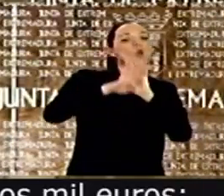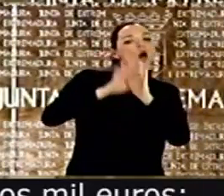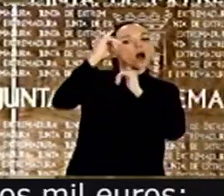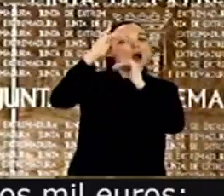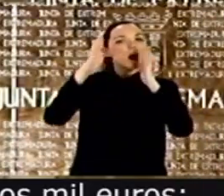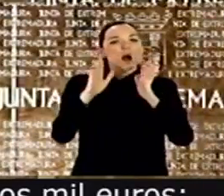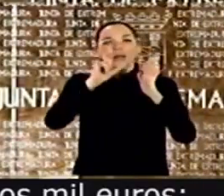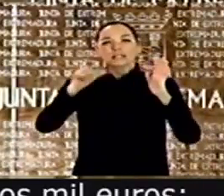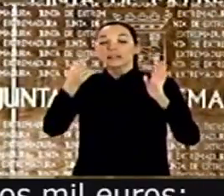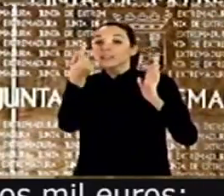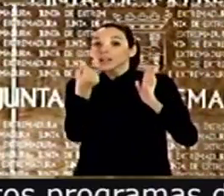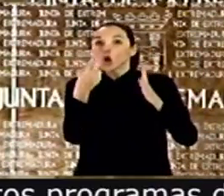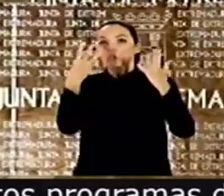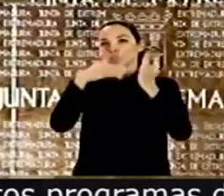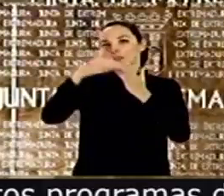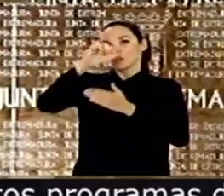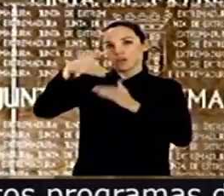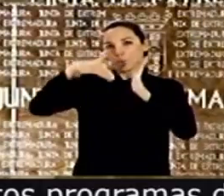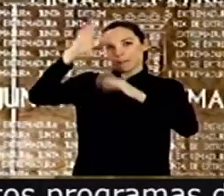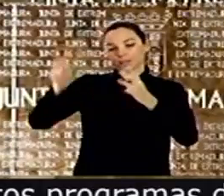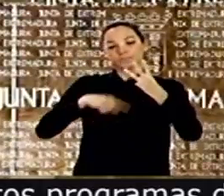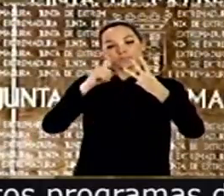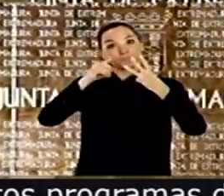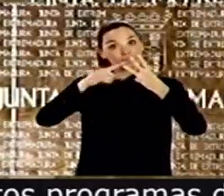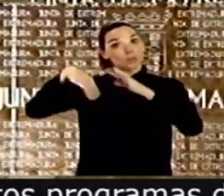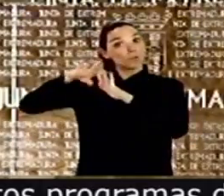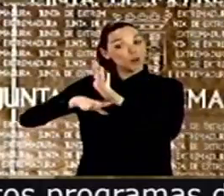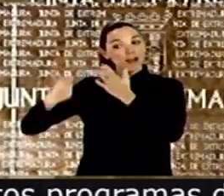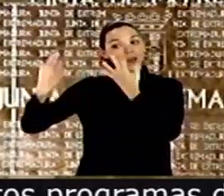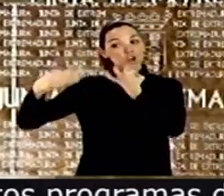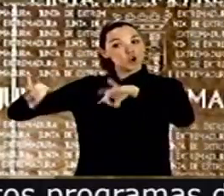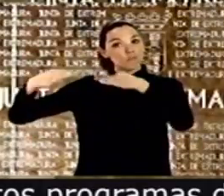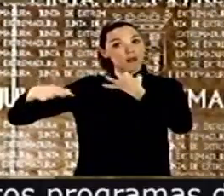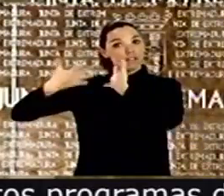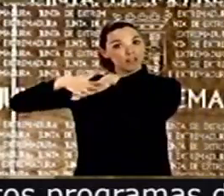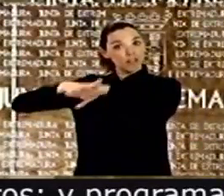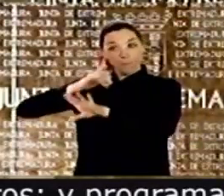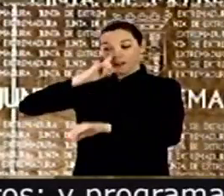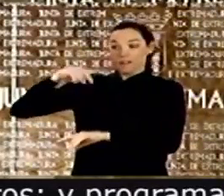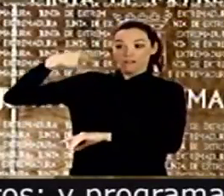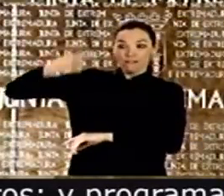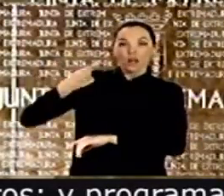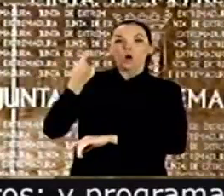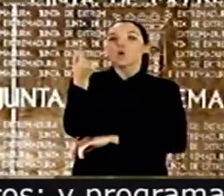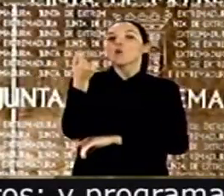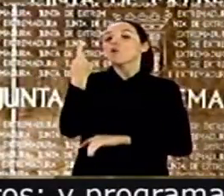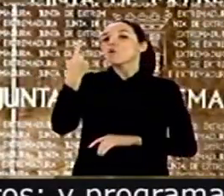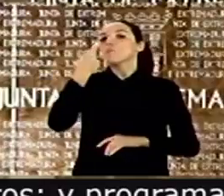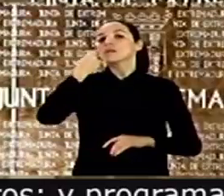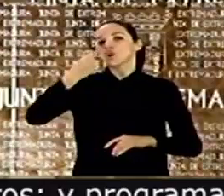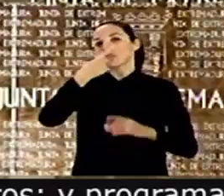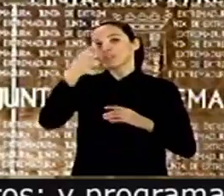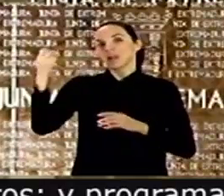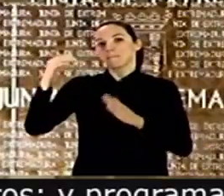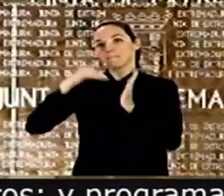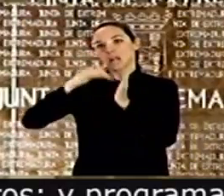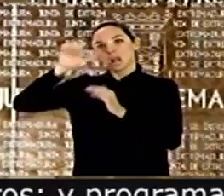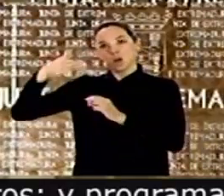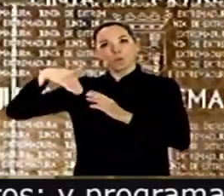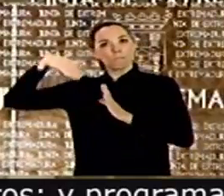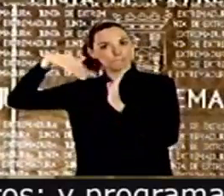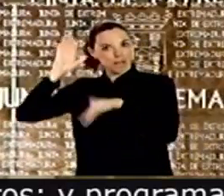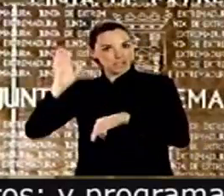de 8 millones de euros, y programas de normalización para el ejercicio 19, más de 1.100.000 euros. Continuamos